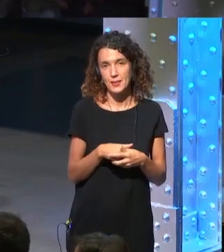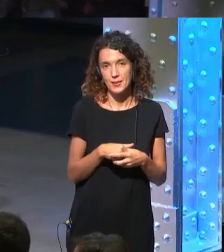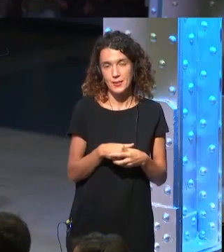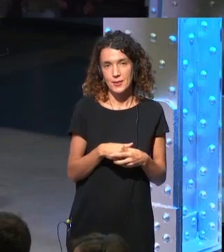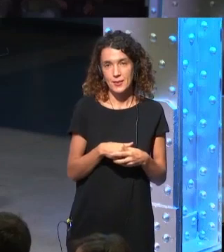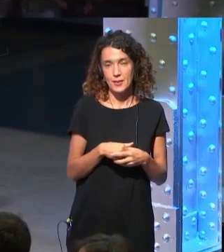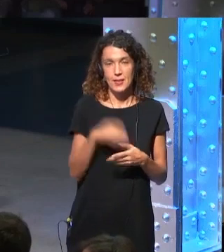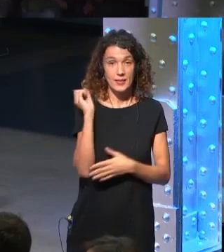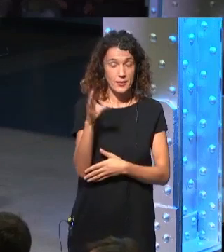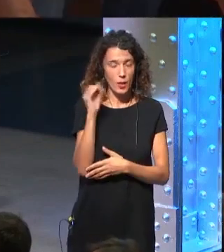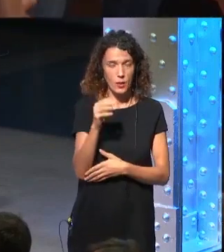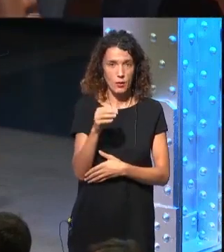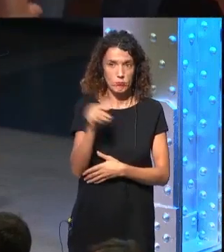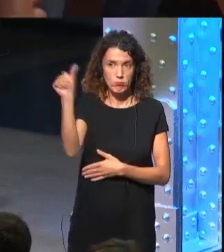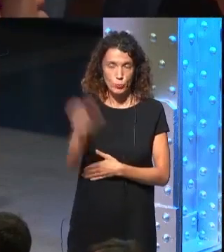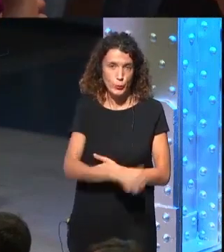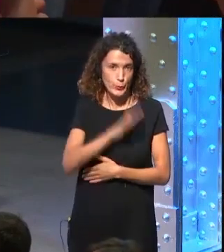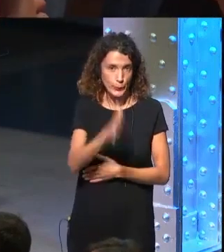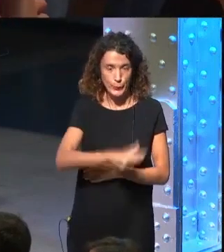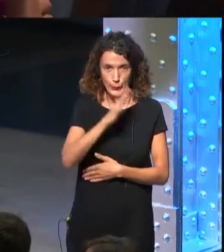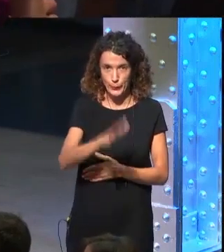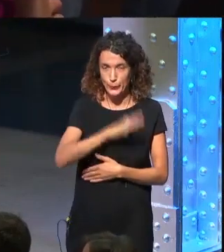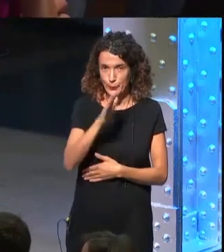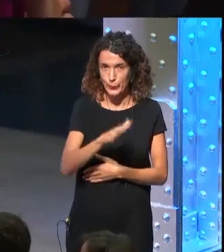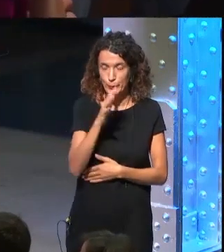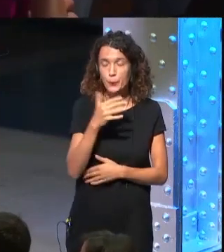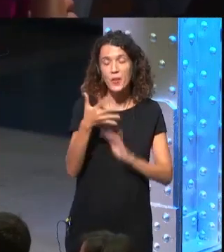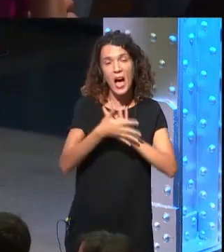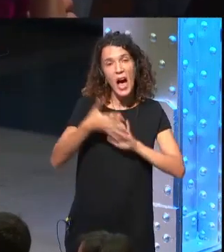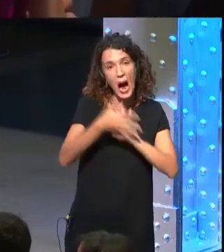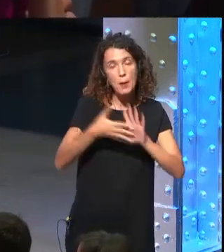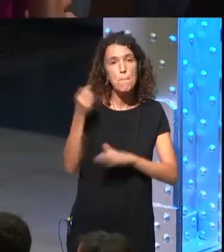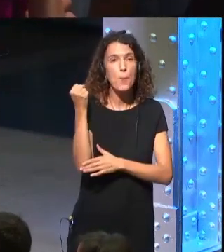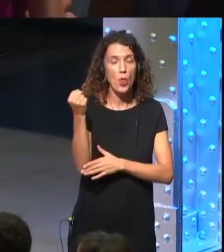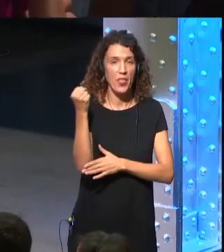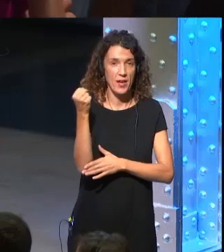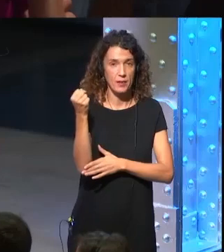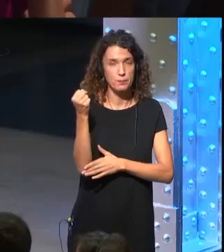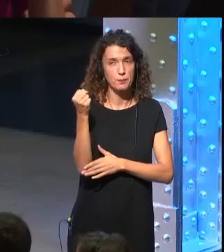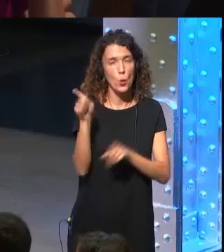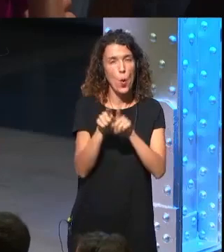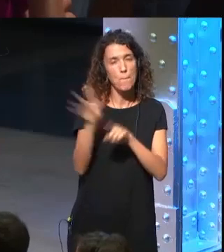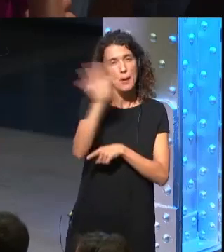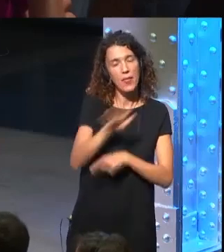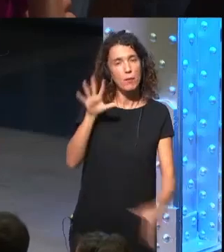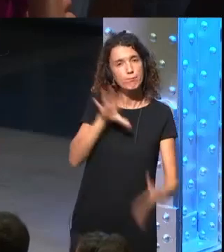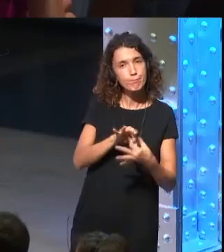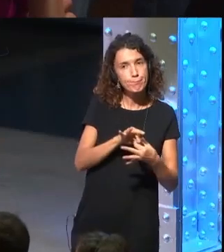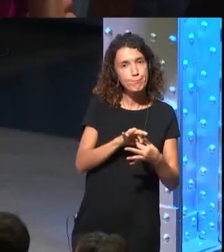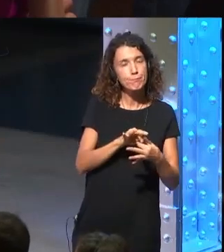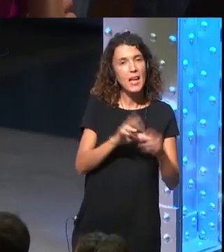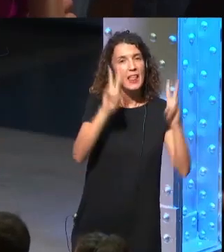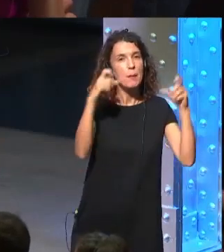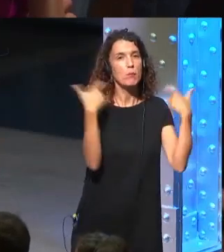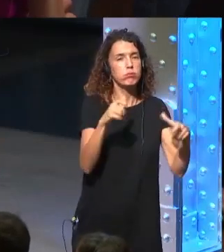Muchísimas gracias por esta charla tan fascinante. Cuando hablas sobre el poder, parece vincularlo con la